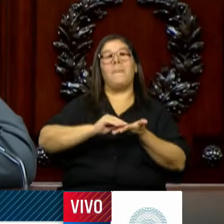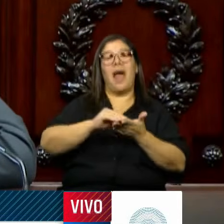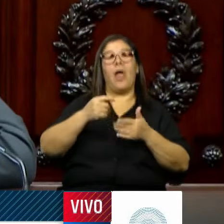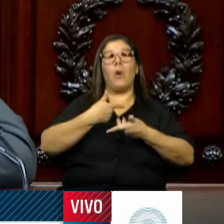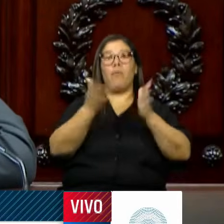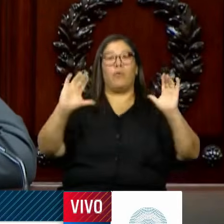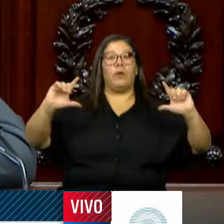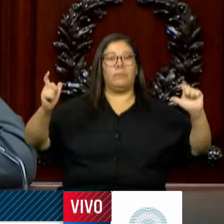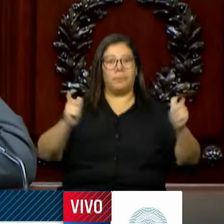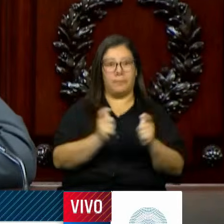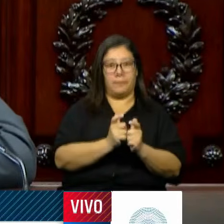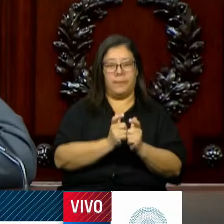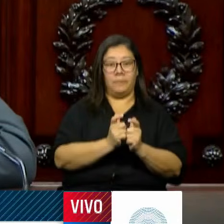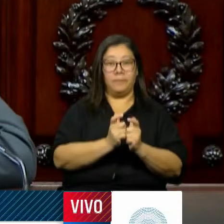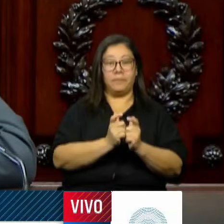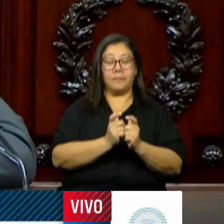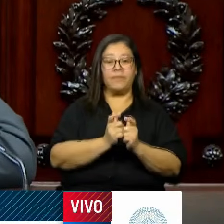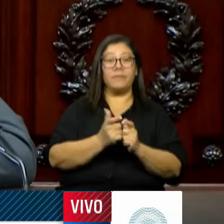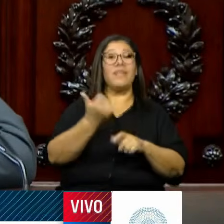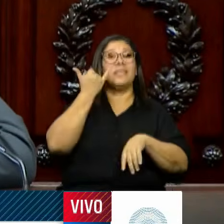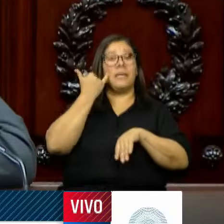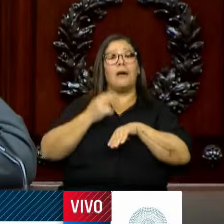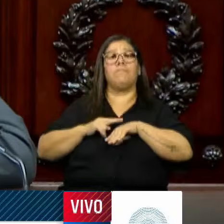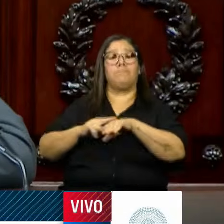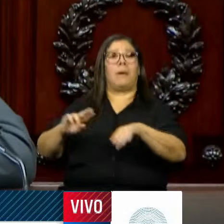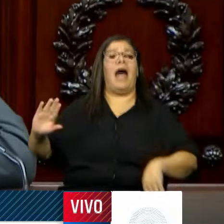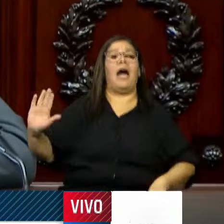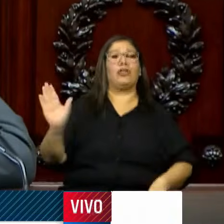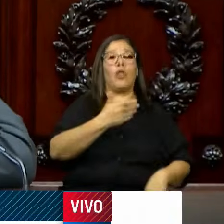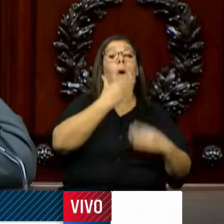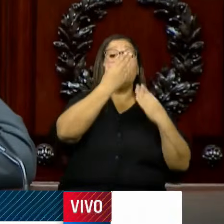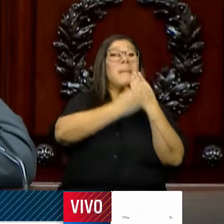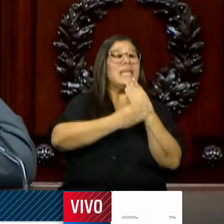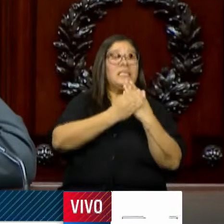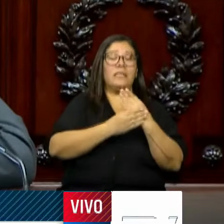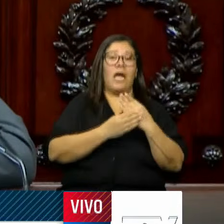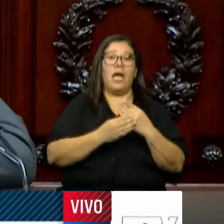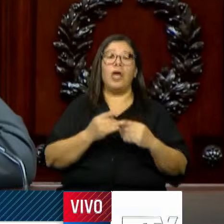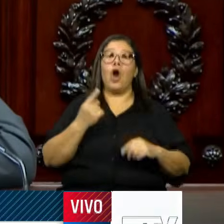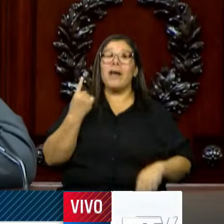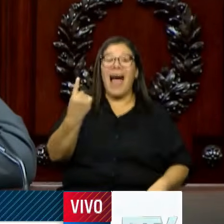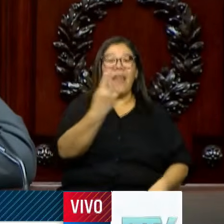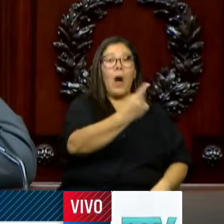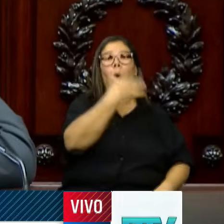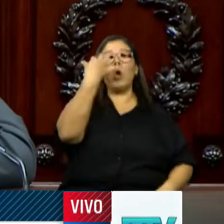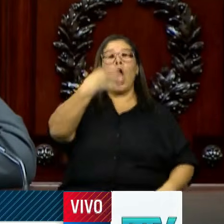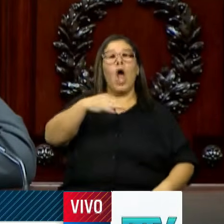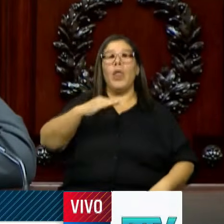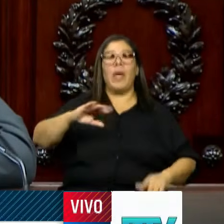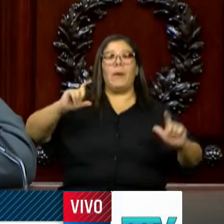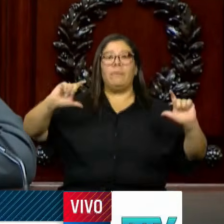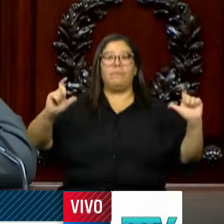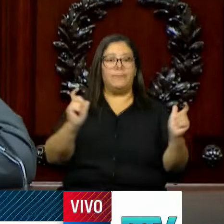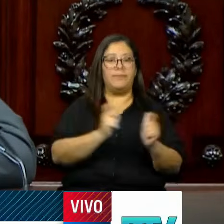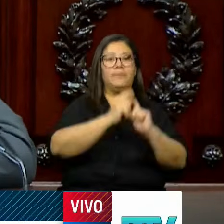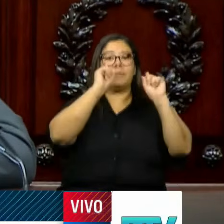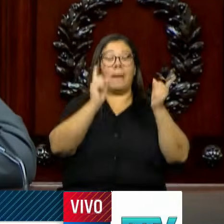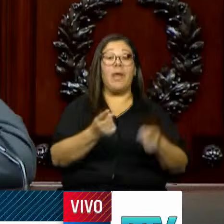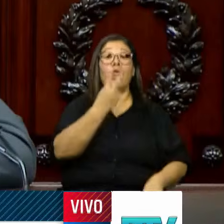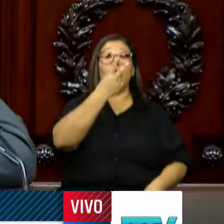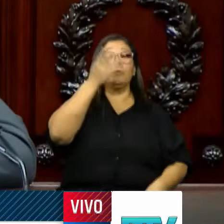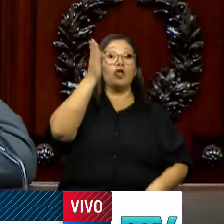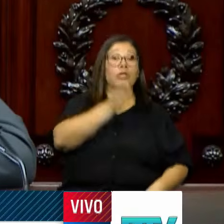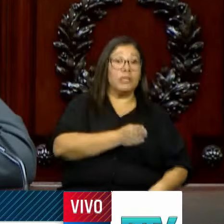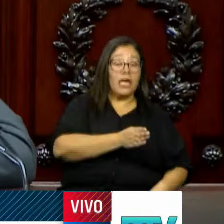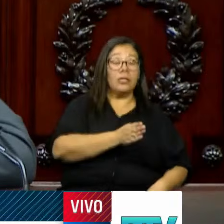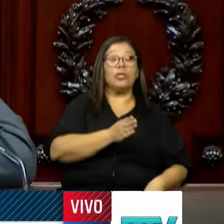este sentido, ya le encomendé a todos los ministerios reducir adicionalmente 2% del gasto corriente y 20% del